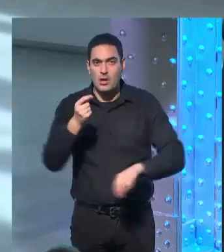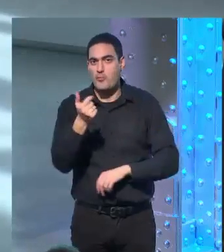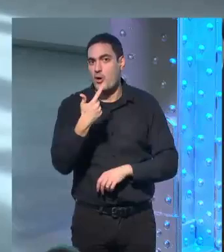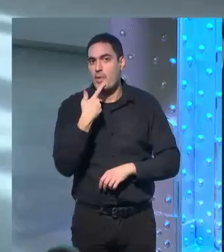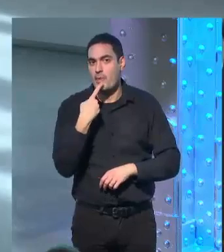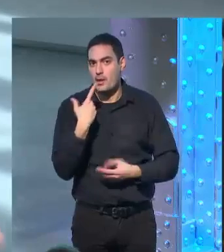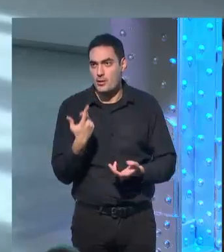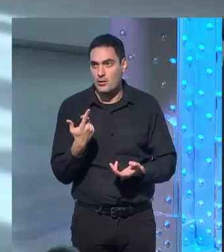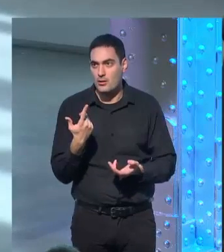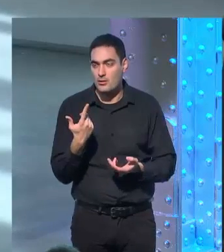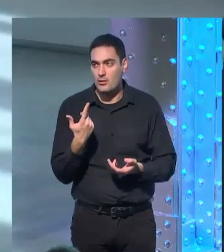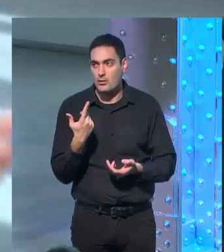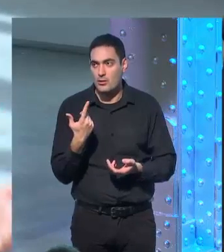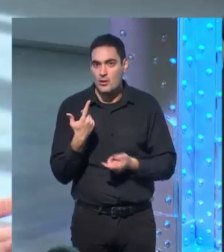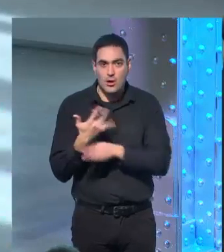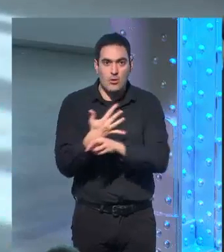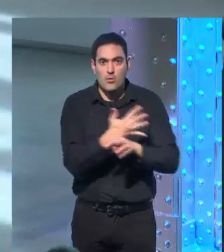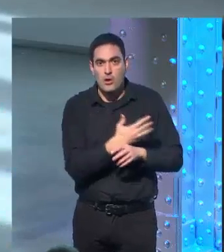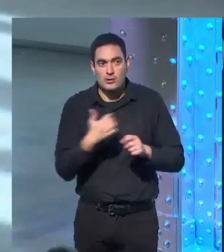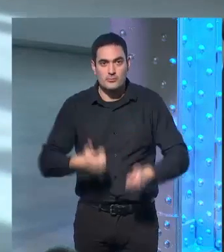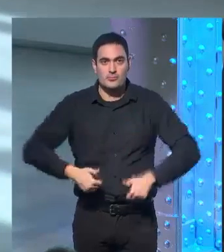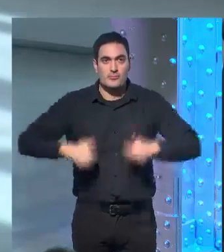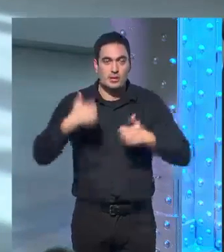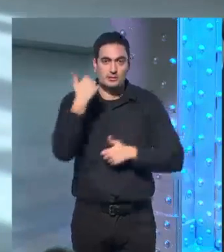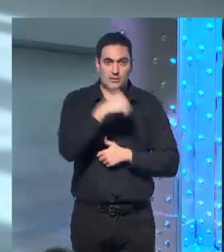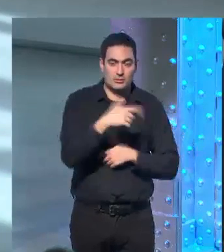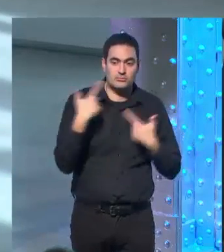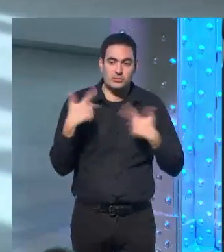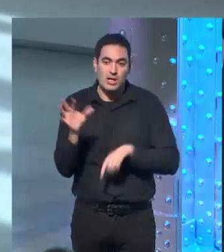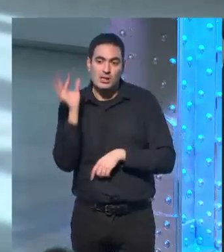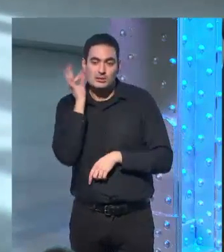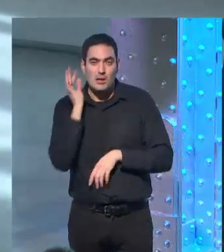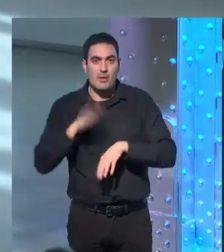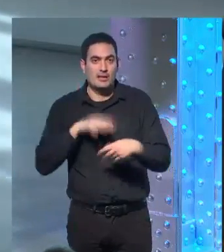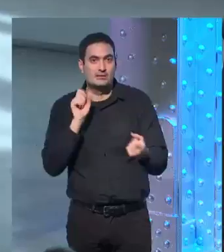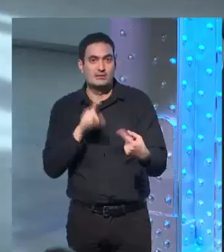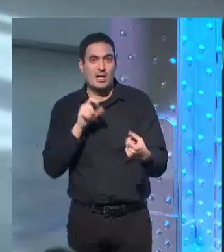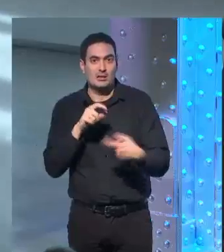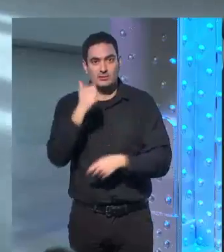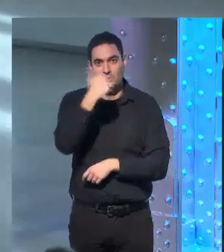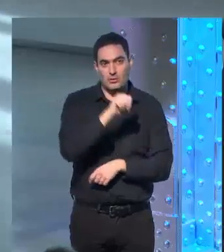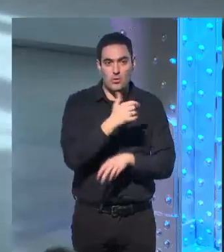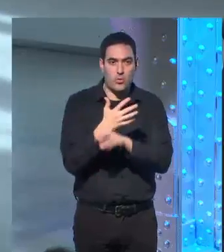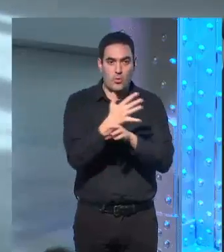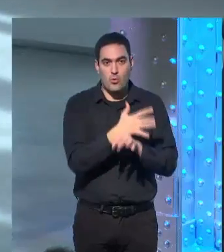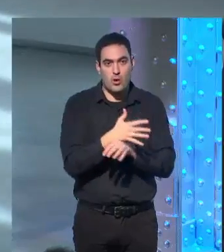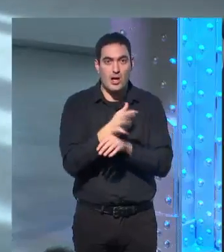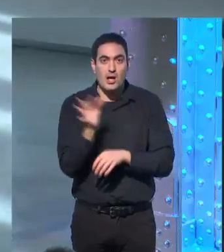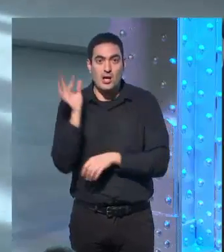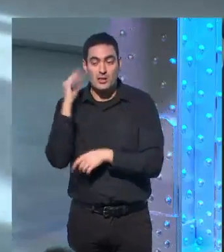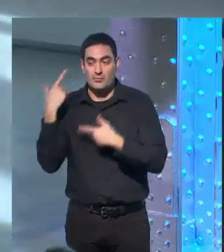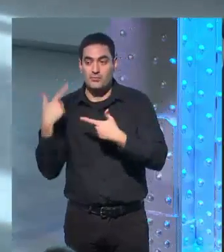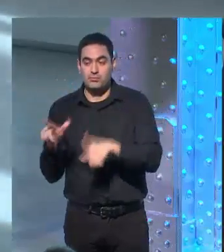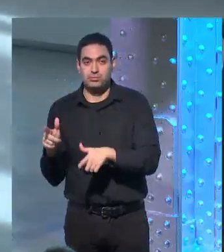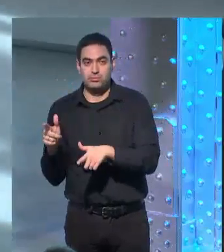dicen algunos para jugar, más los chicos, las chicas son para chatear, los chicos son más de jugar y las chicas más